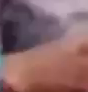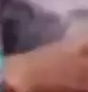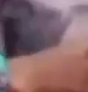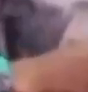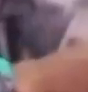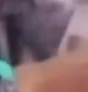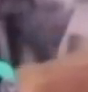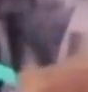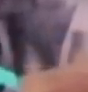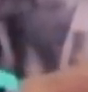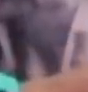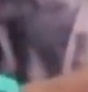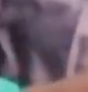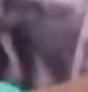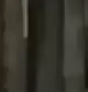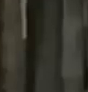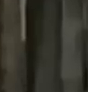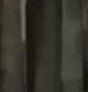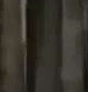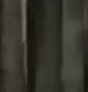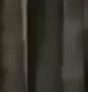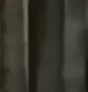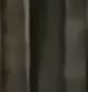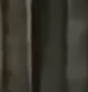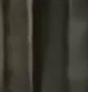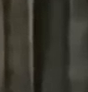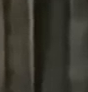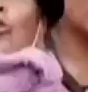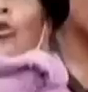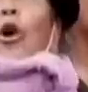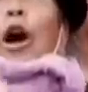pueblos libertarios que le dicen al